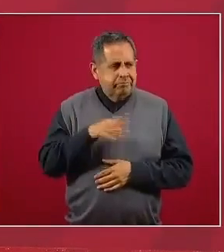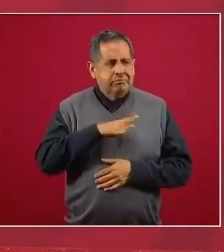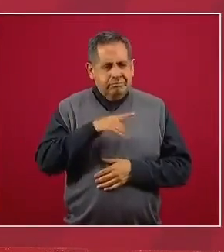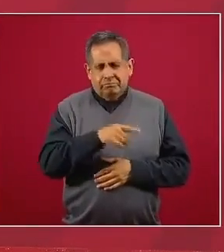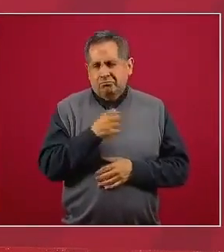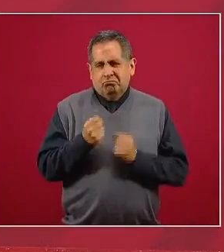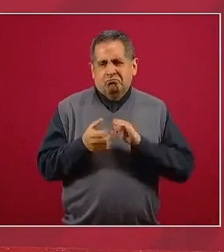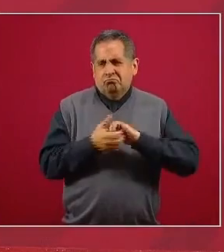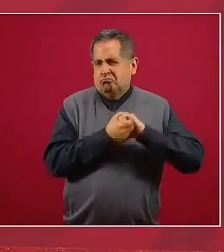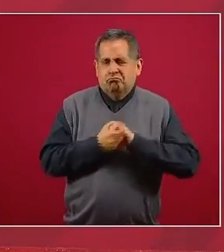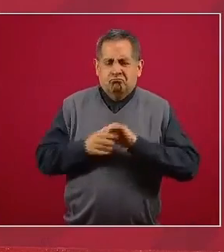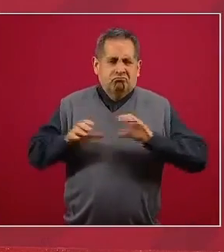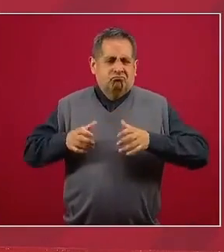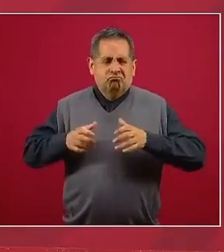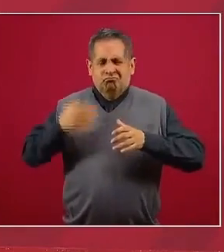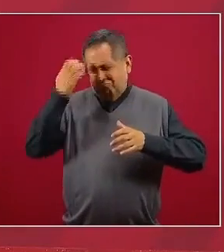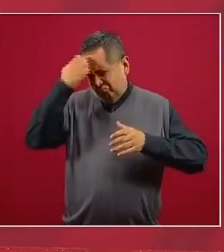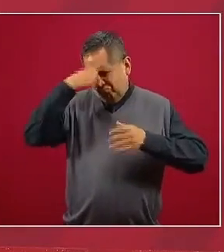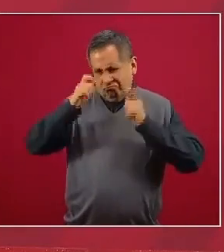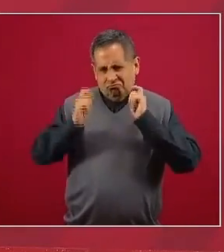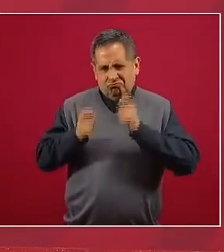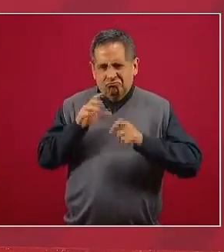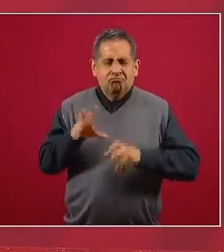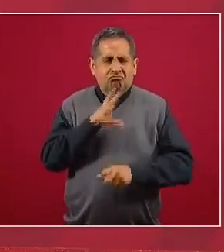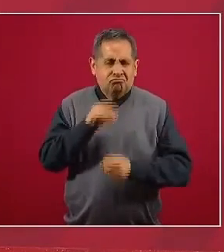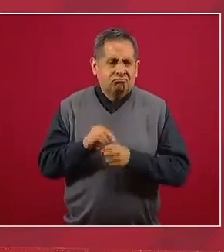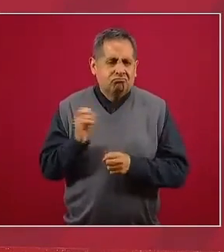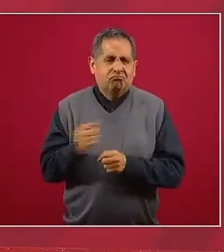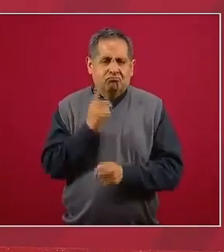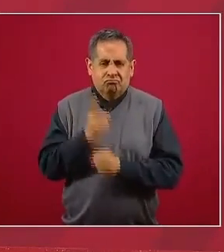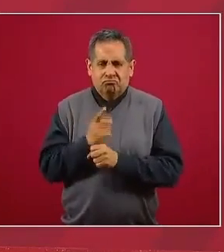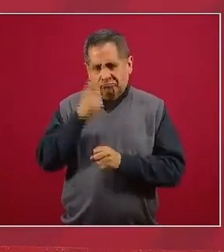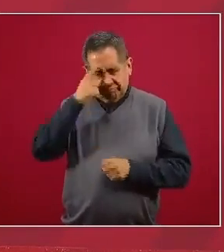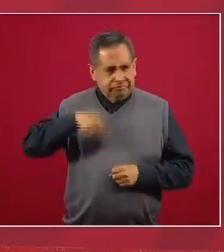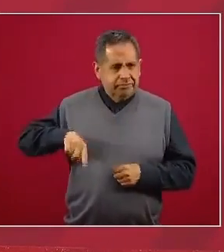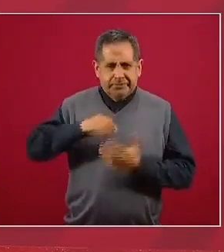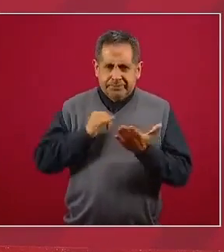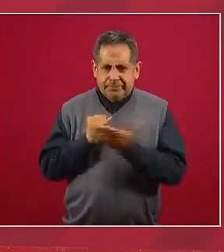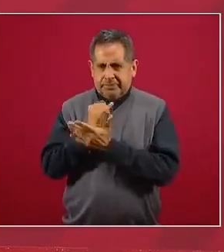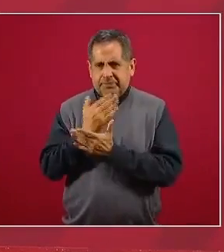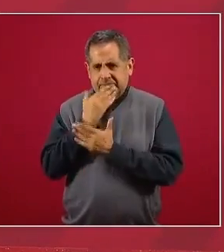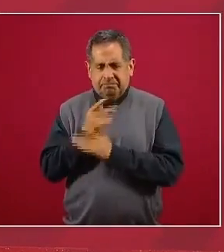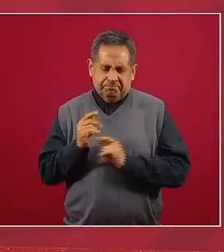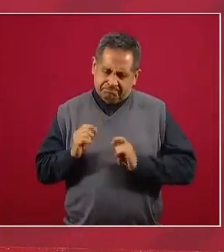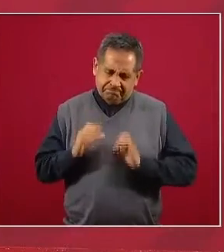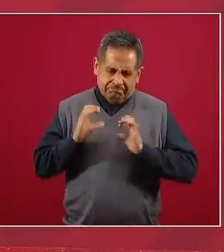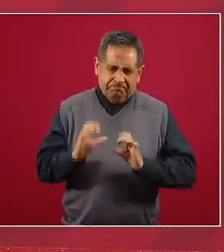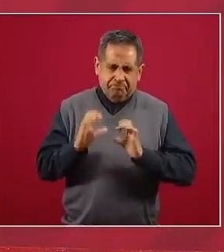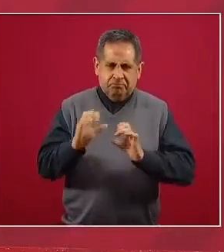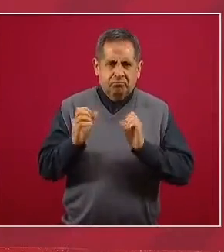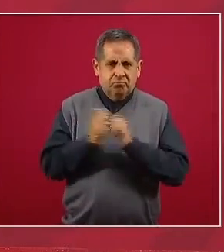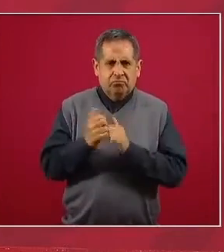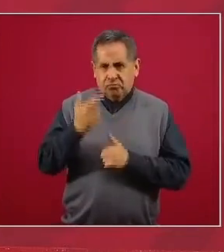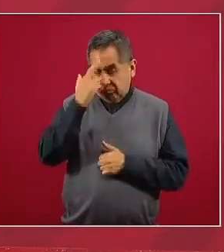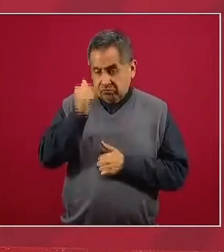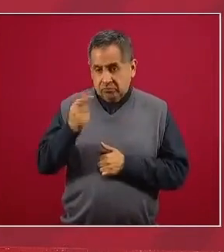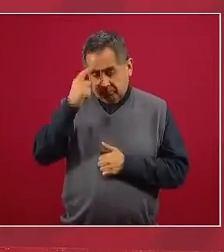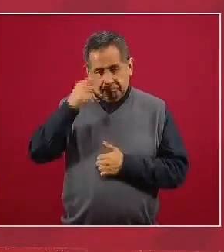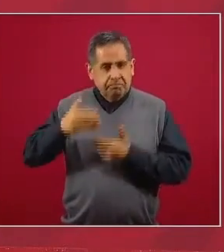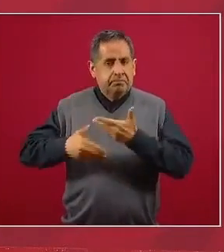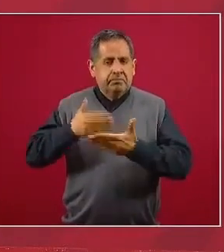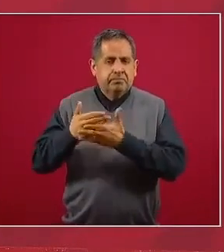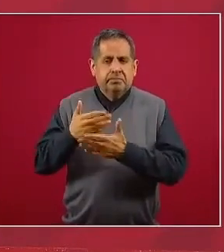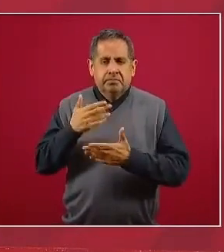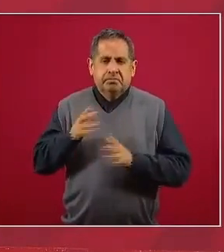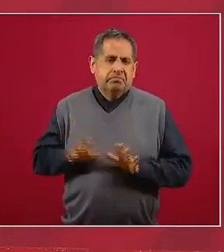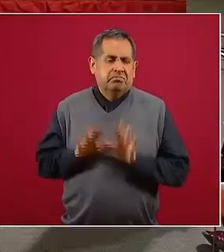mucha solidez institucional y toda la oportunidad de tener decisiones muy bien cuidadas, muy razonadas para beneficiar